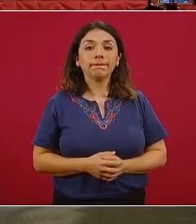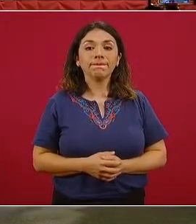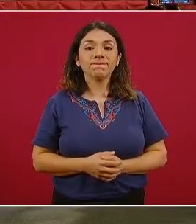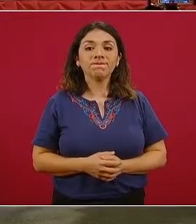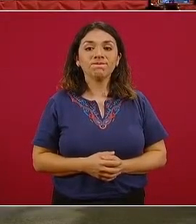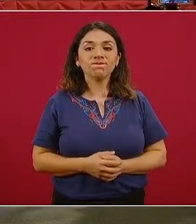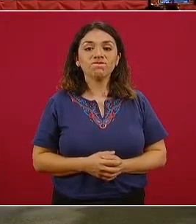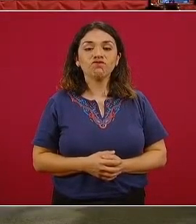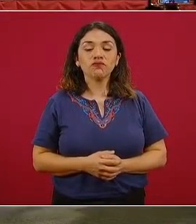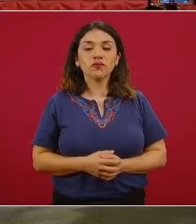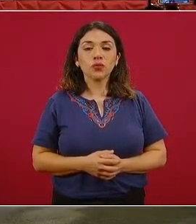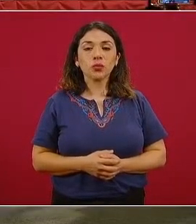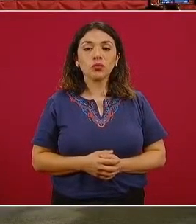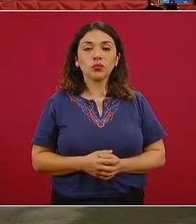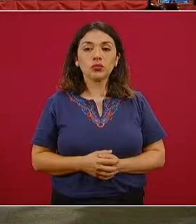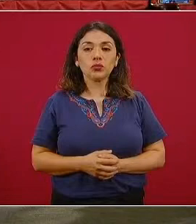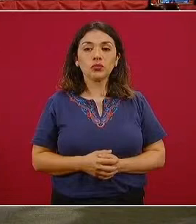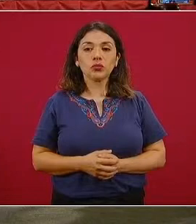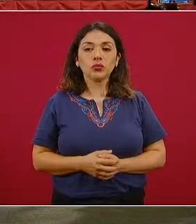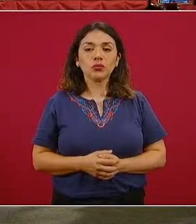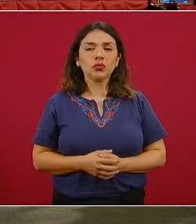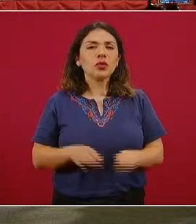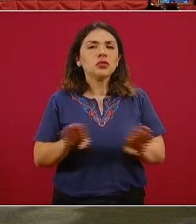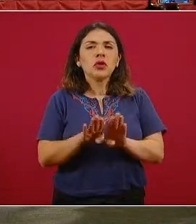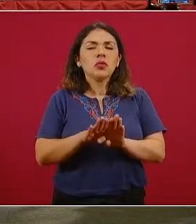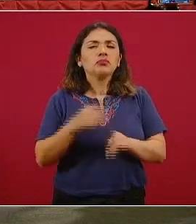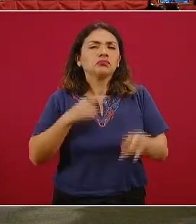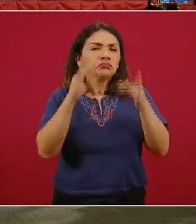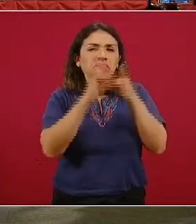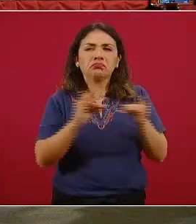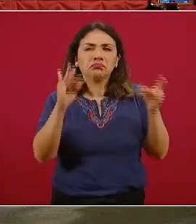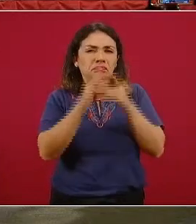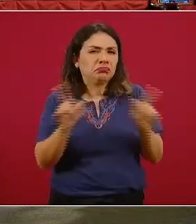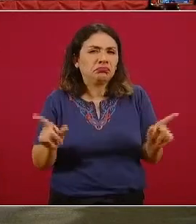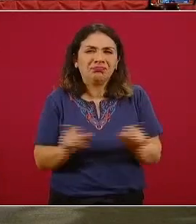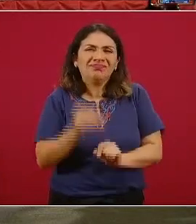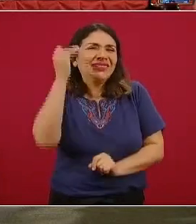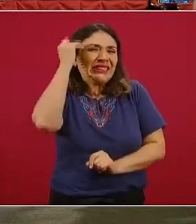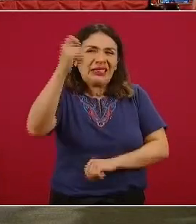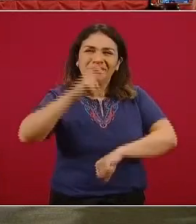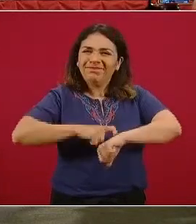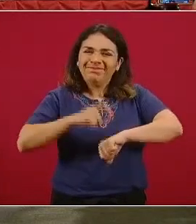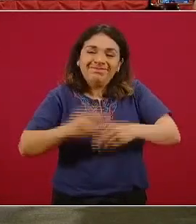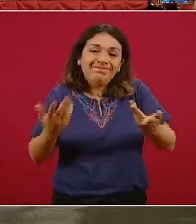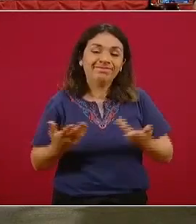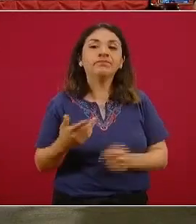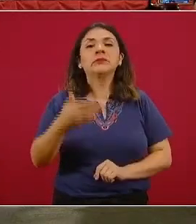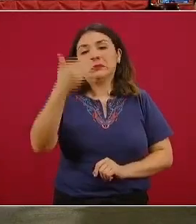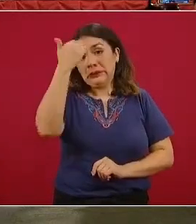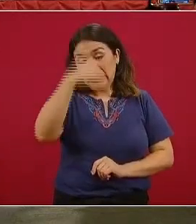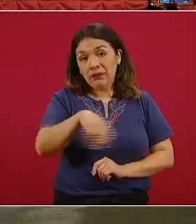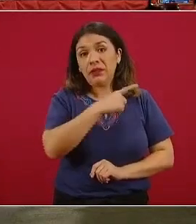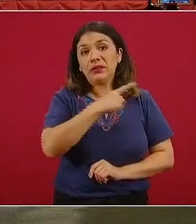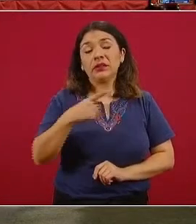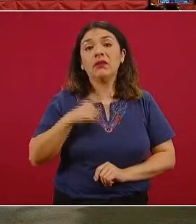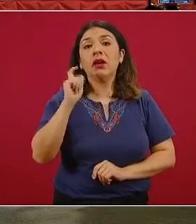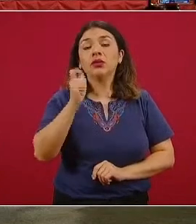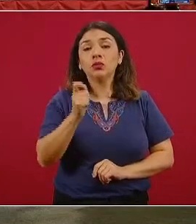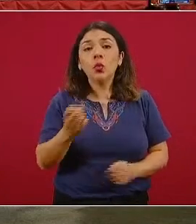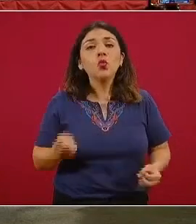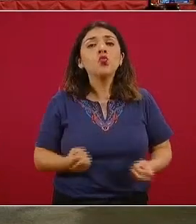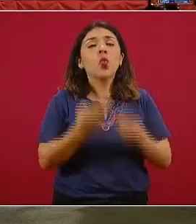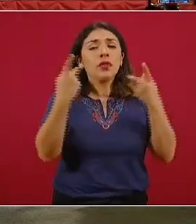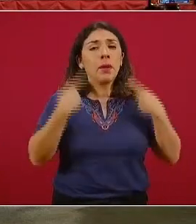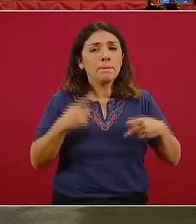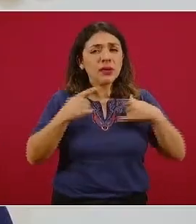Ok. Para darles un panorama muy general, porque el tiempo es muy corto, hay que saber que la tasa de embarazo